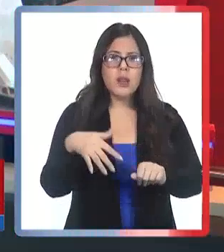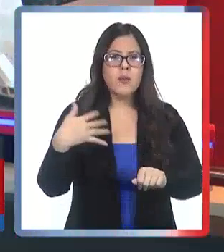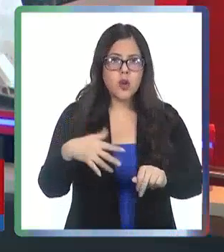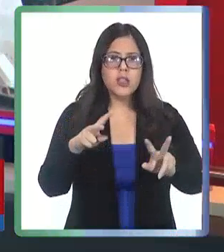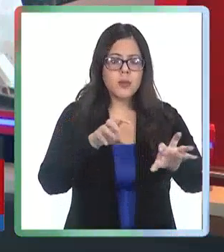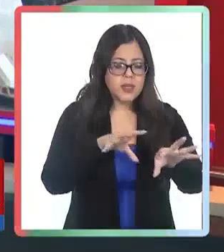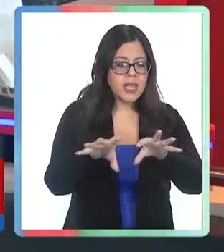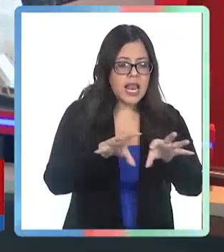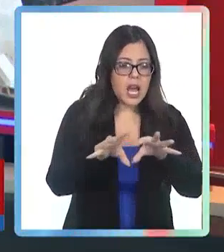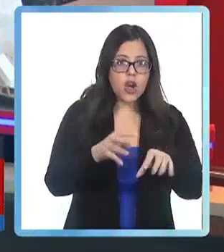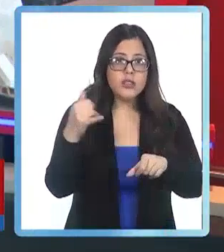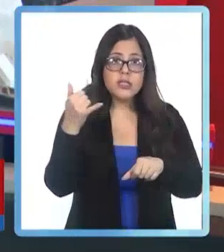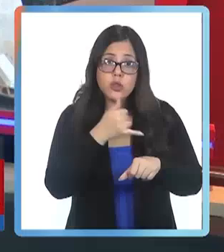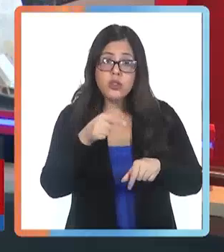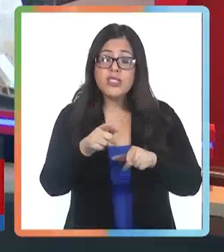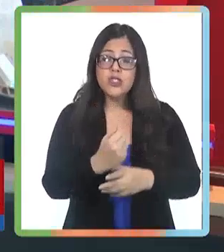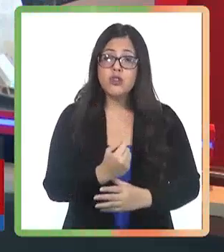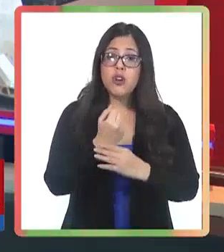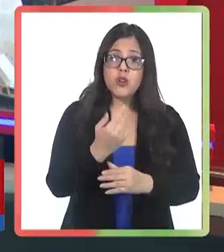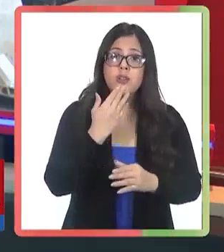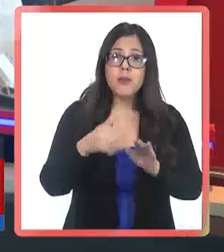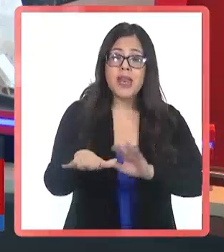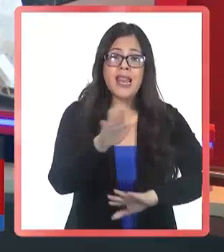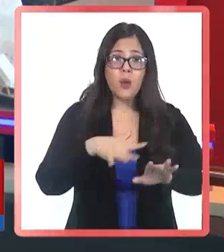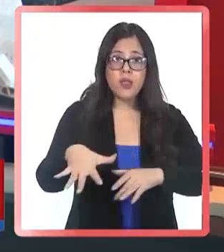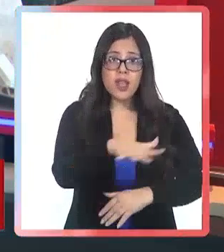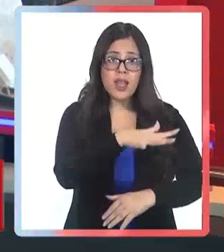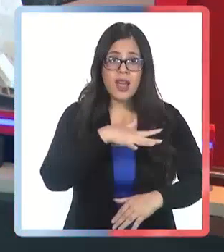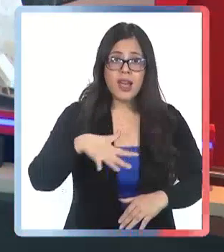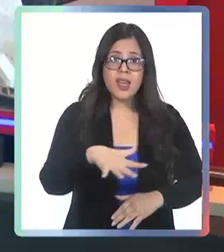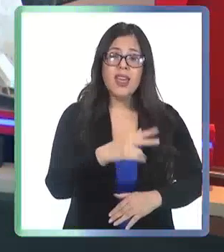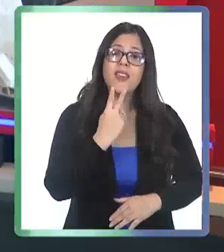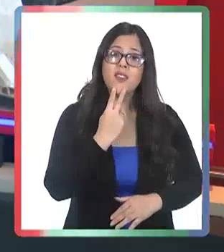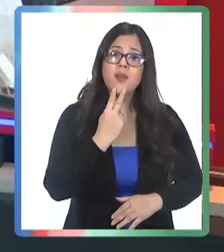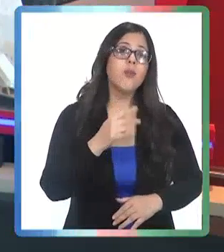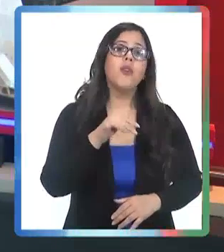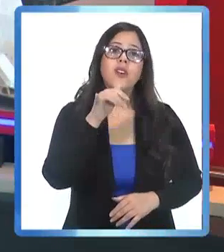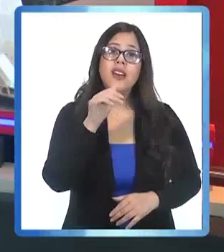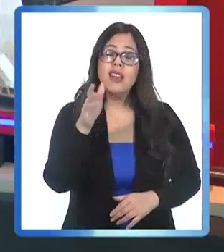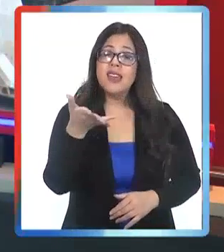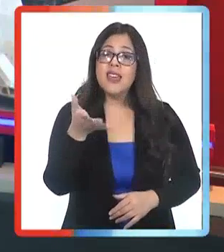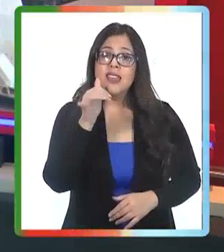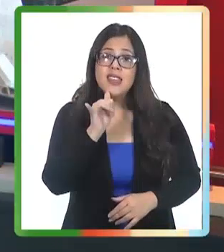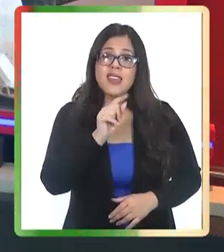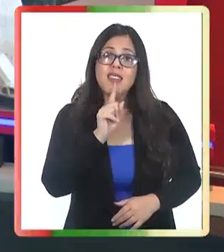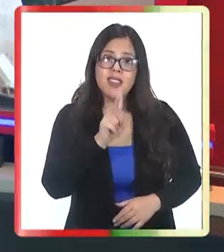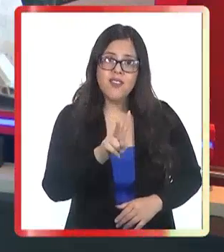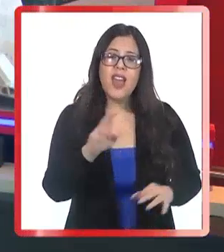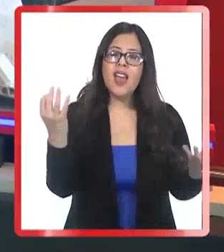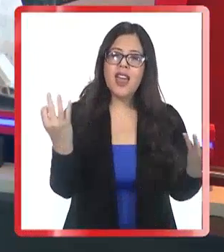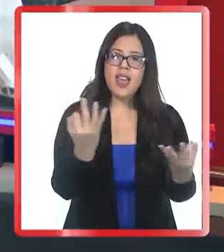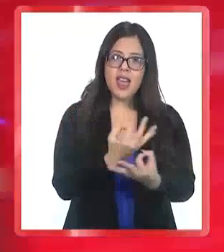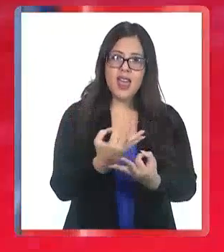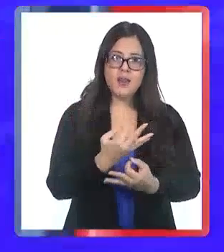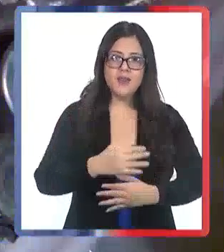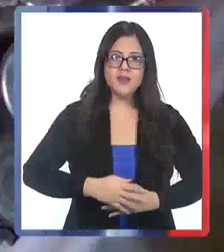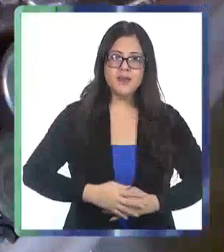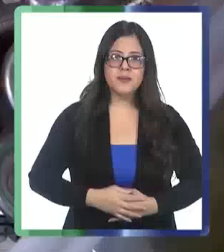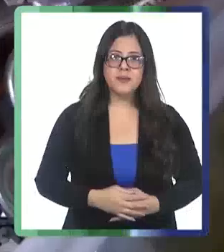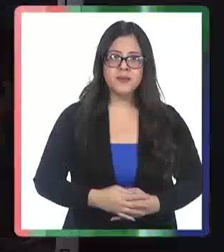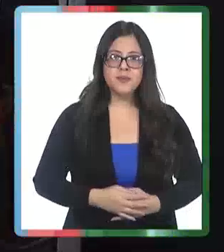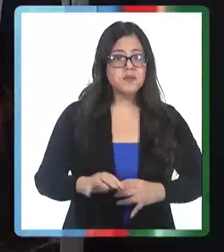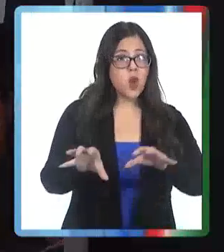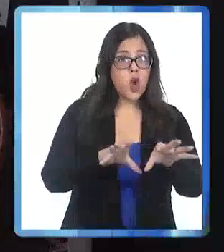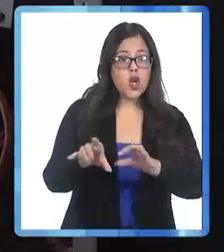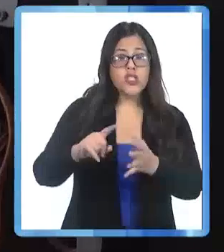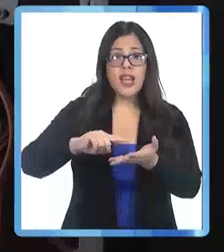de este tipo de desechos electrónicos y esto ayuda también a cuidar el medio ambiente en que vivimos. Iquique Televisión nos cuenta más.